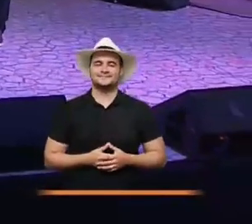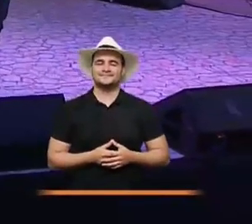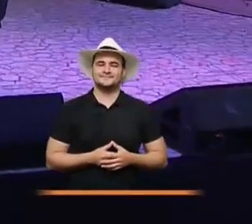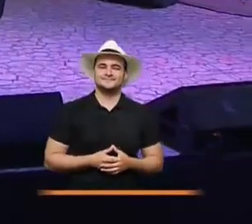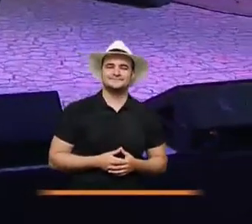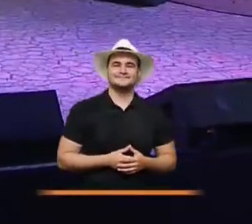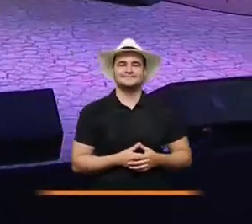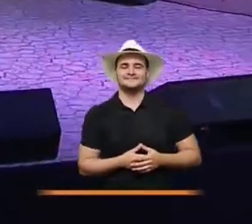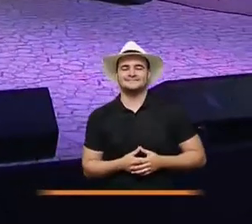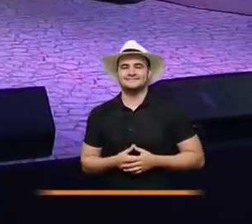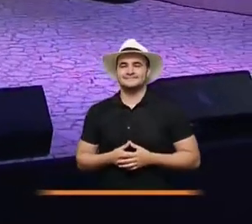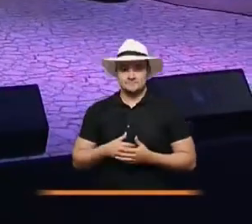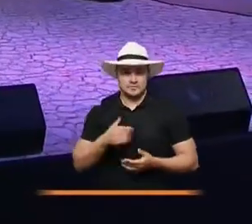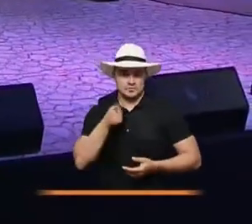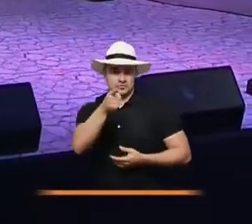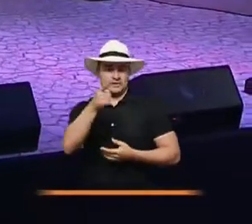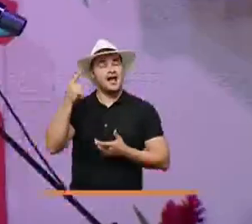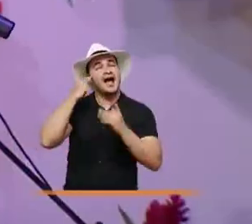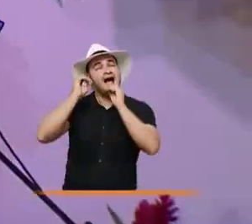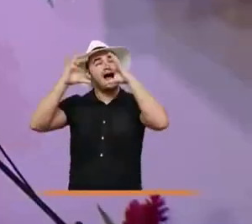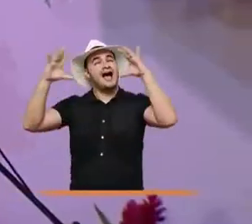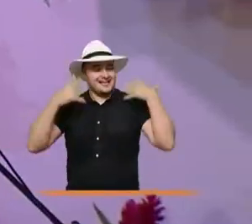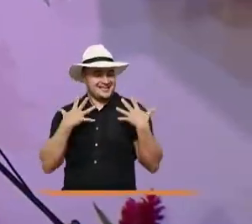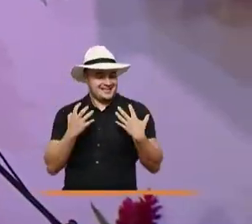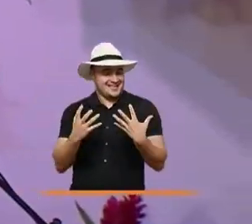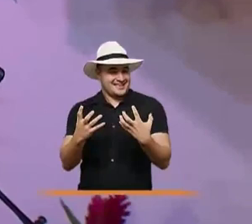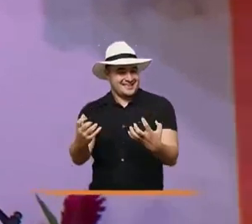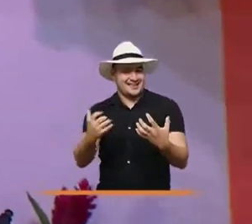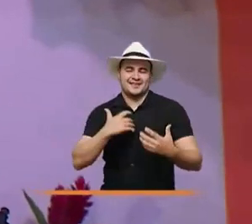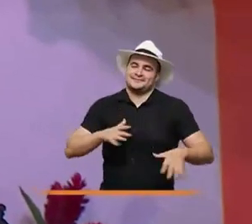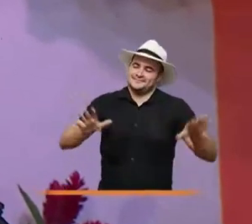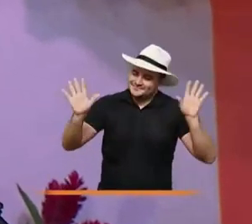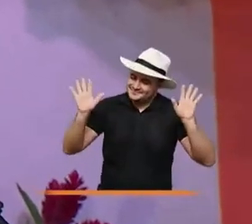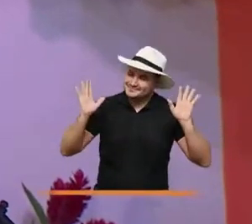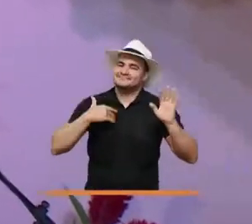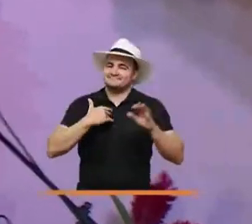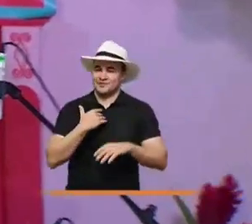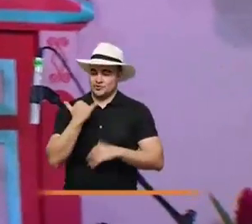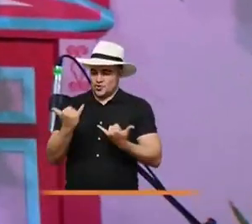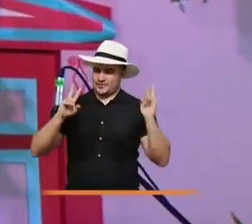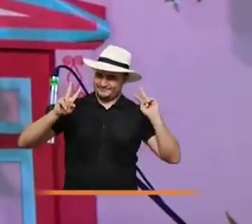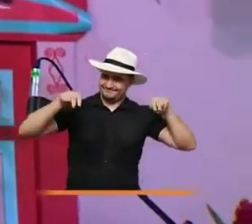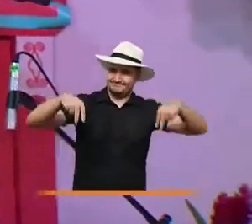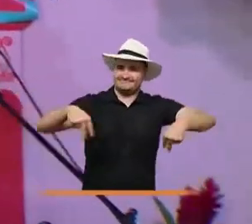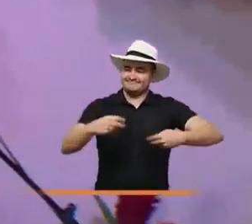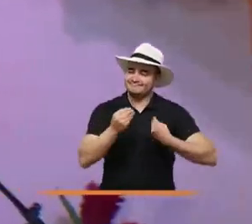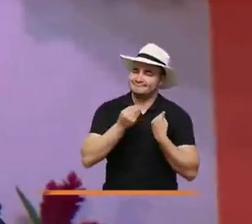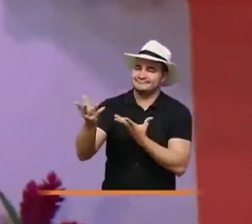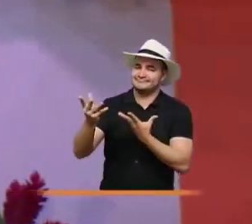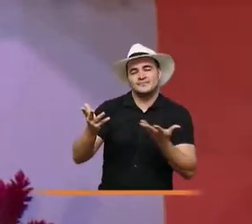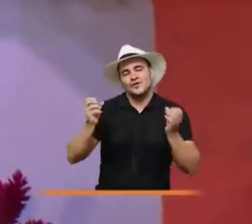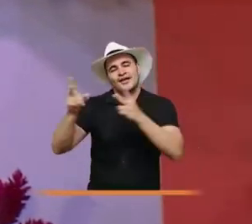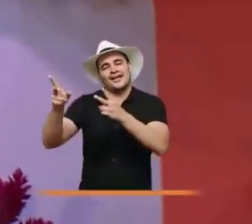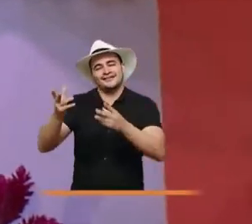si el sueldo de unos días de edad me lo dijo en la tarea con gusto